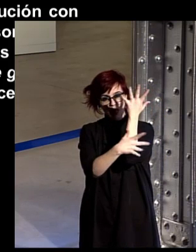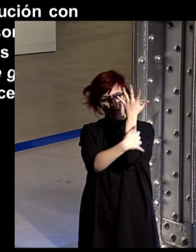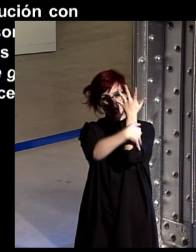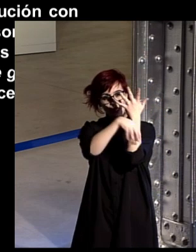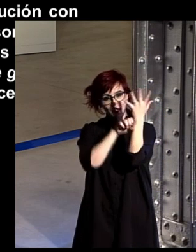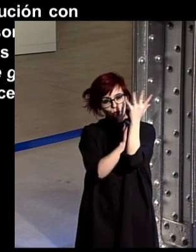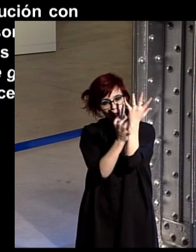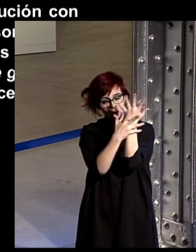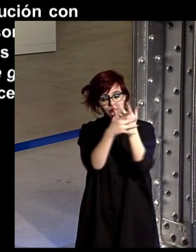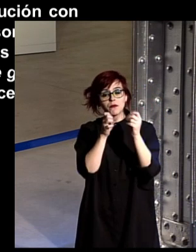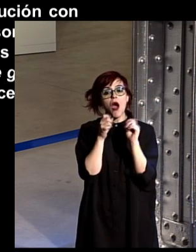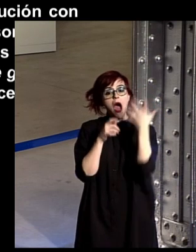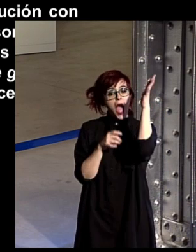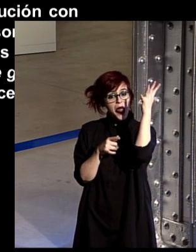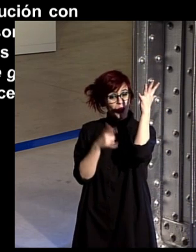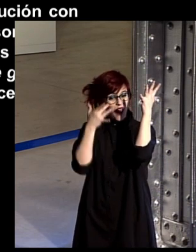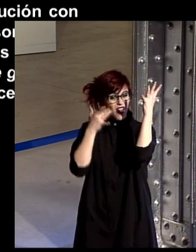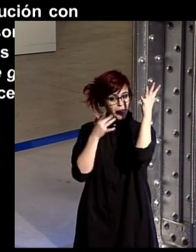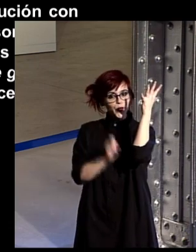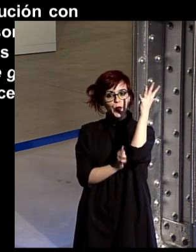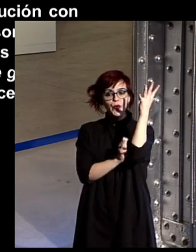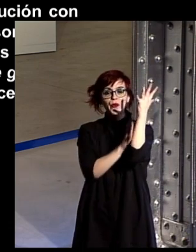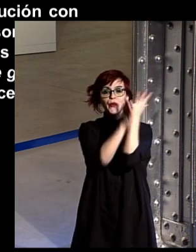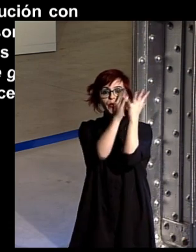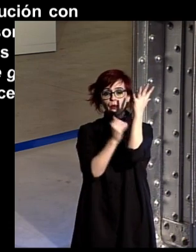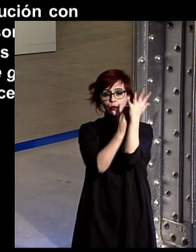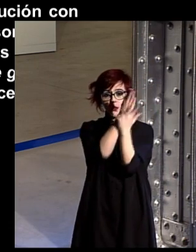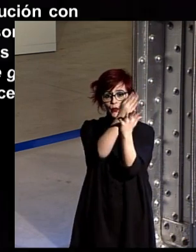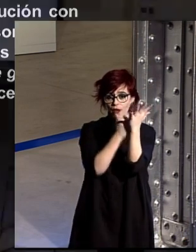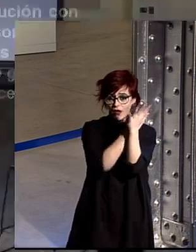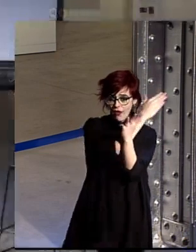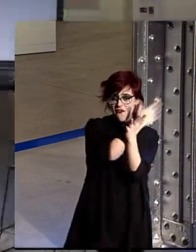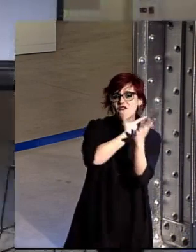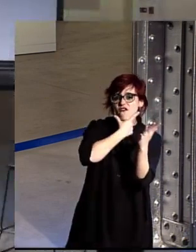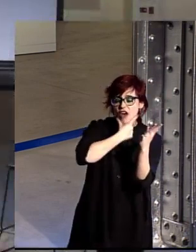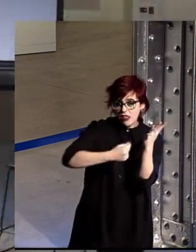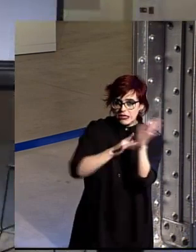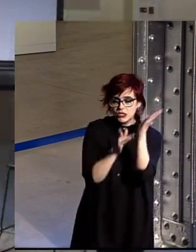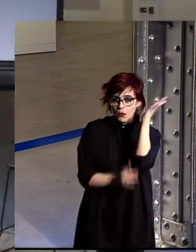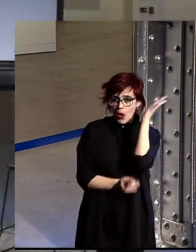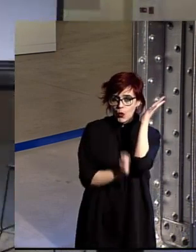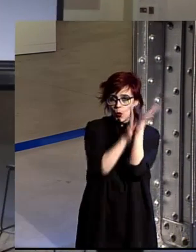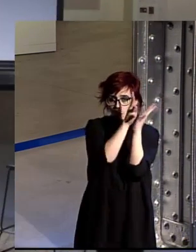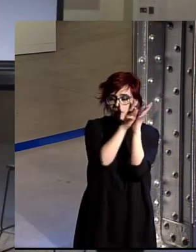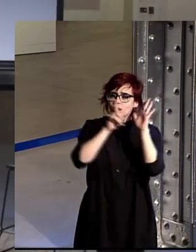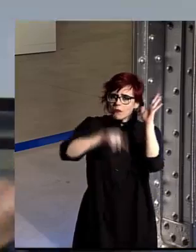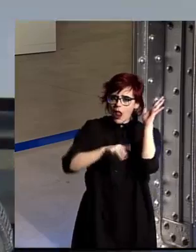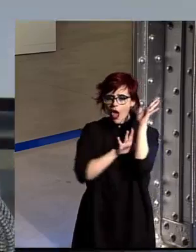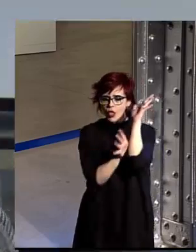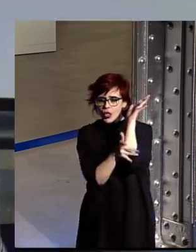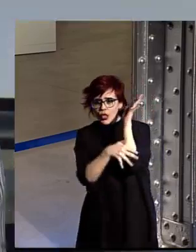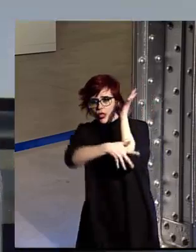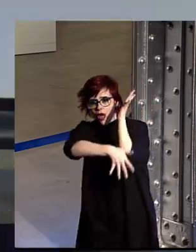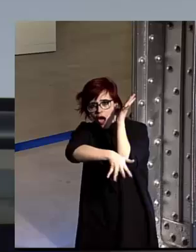veáis un árbol evolutivo así, de limpio, no os lo creáis. Porque eso muestra solo la herencia vertical, pero hay mucha herencia horizontal.